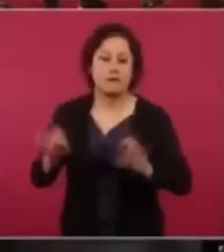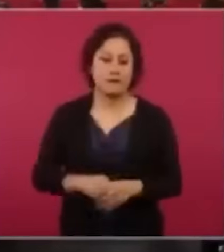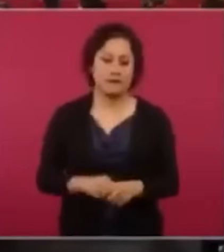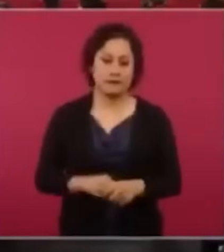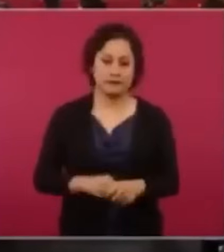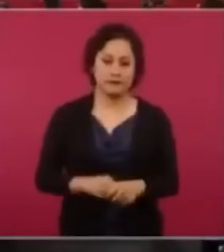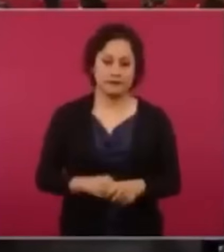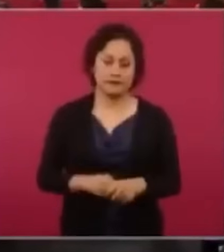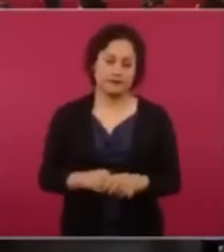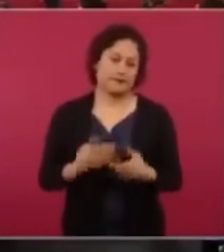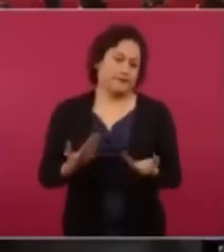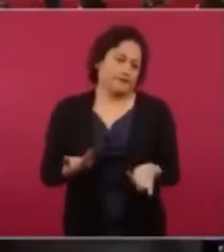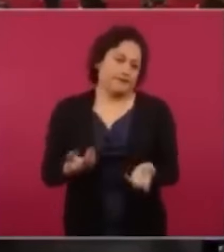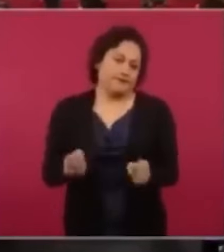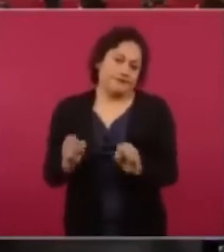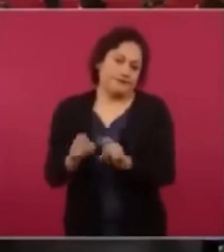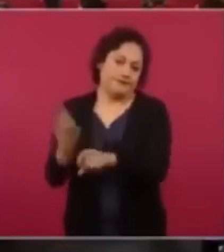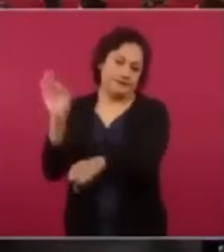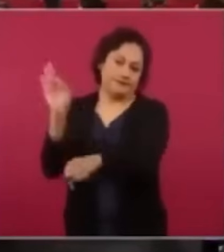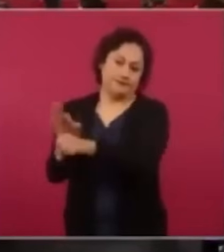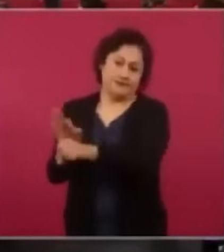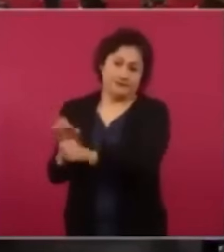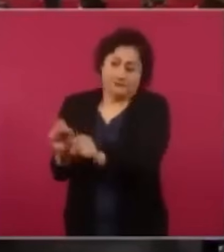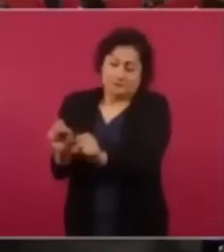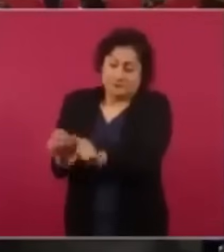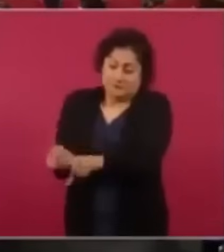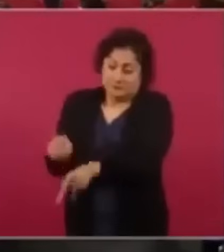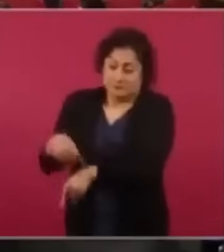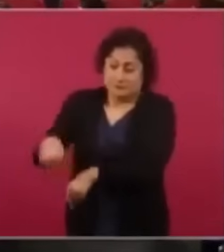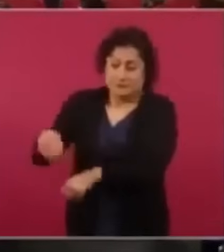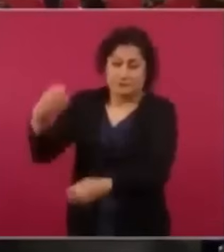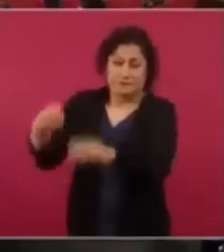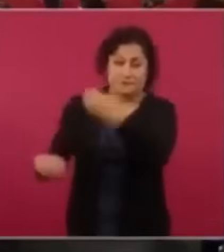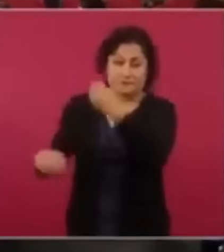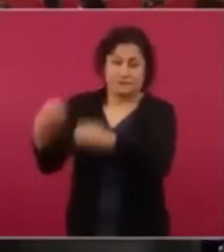¿Y cómo no los van a amparar si ellos están amparados también